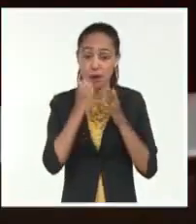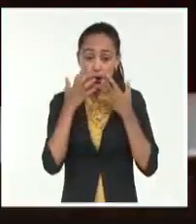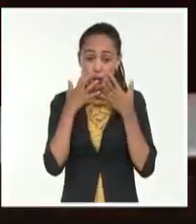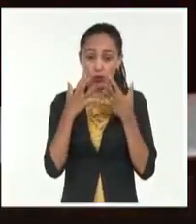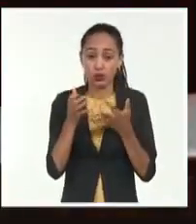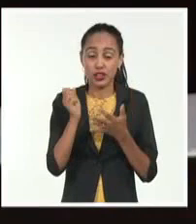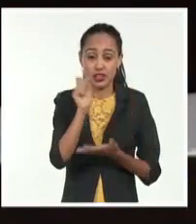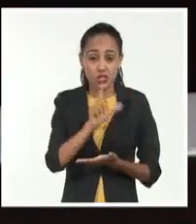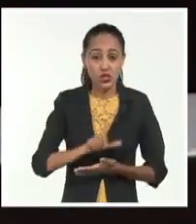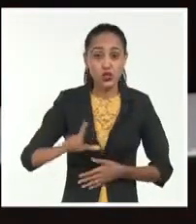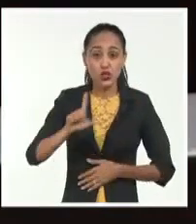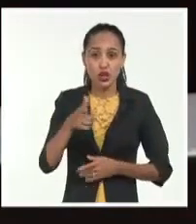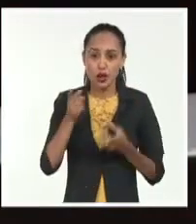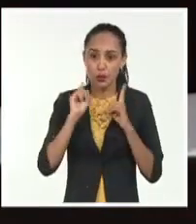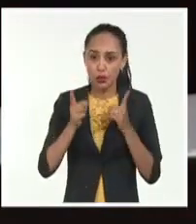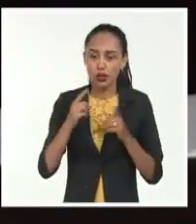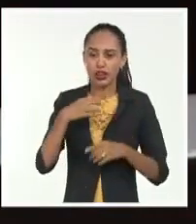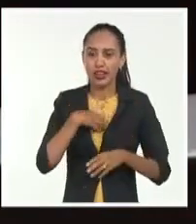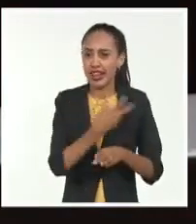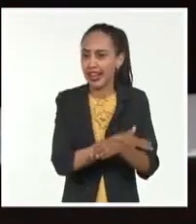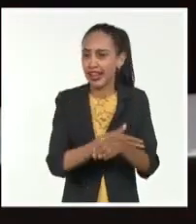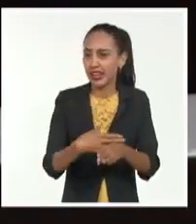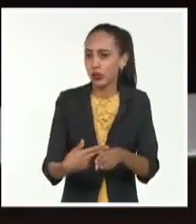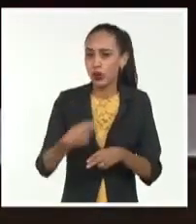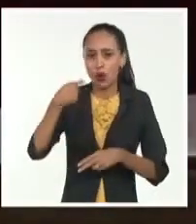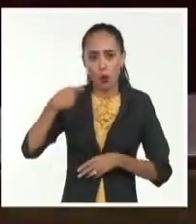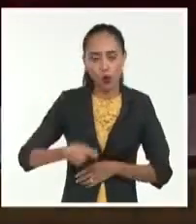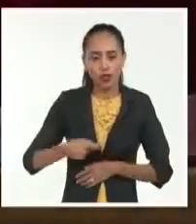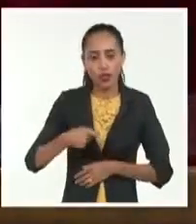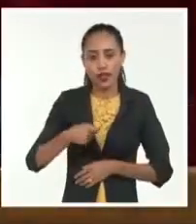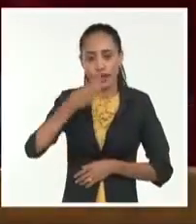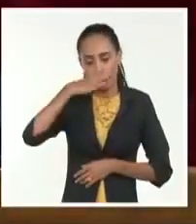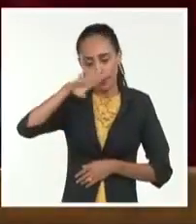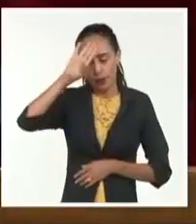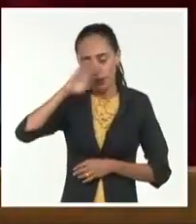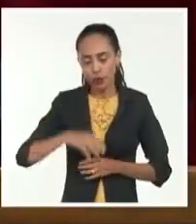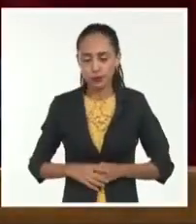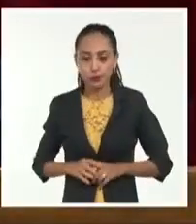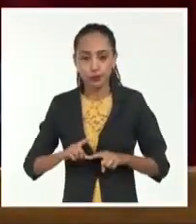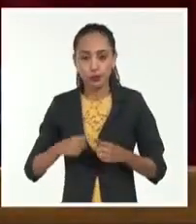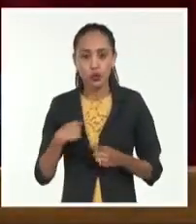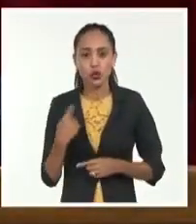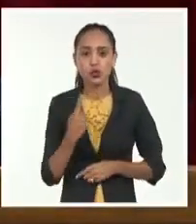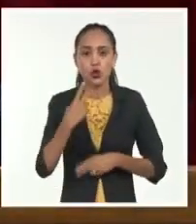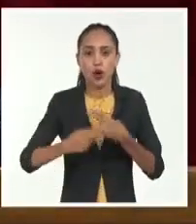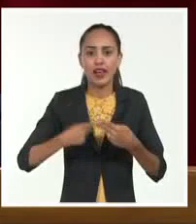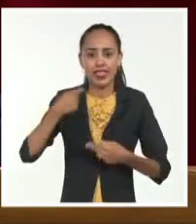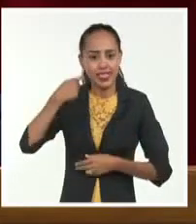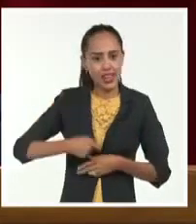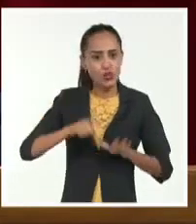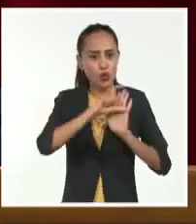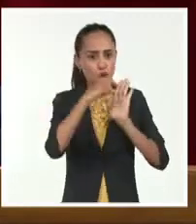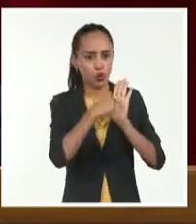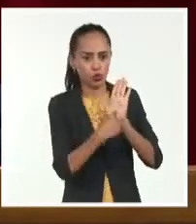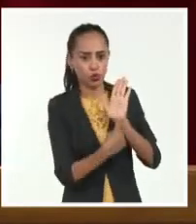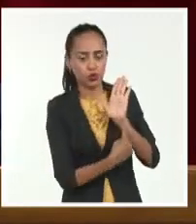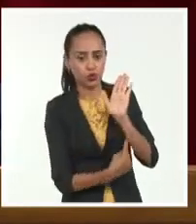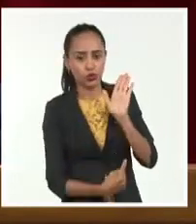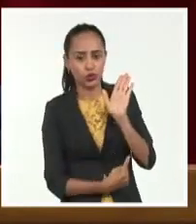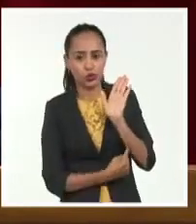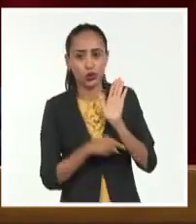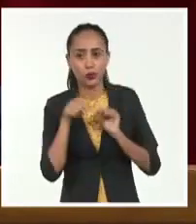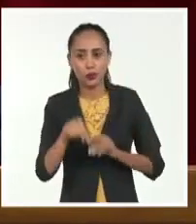social y política ha tenido en la historia jurídica del país, porque no solo desarrolla los derechos constitucionales en